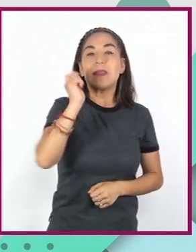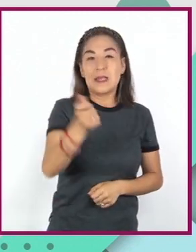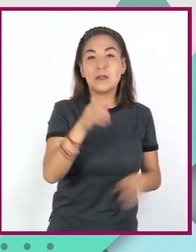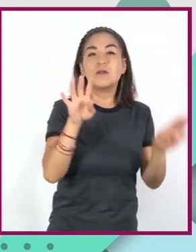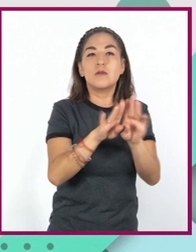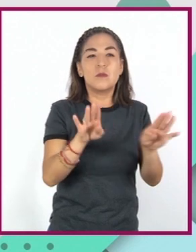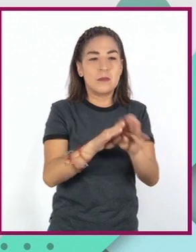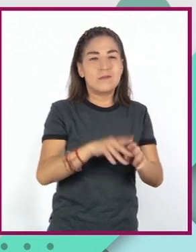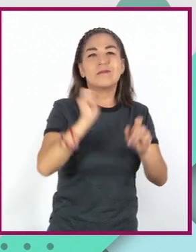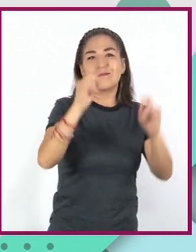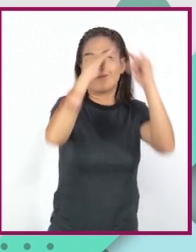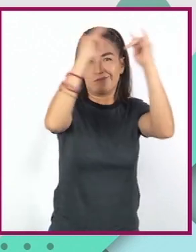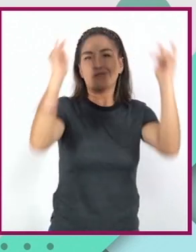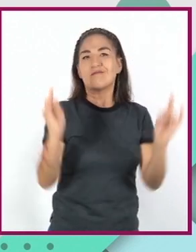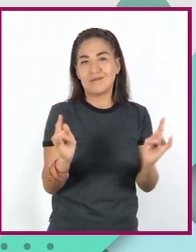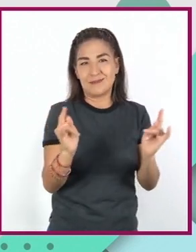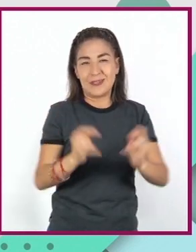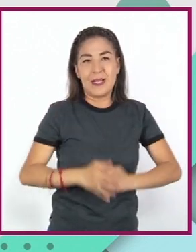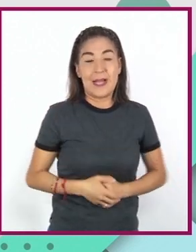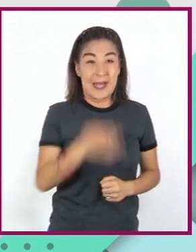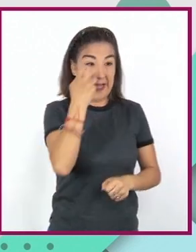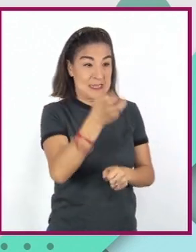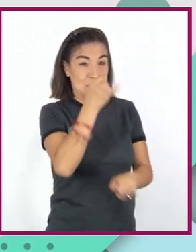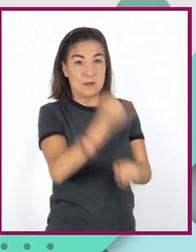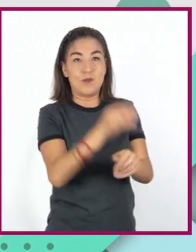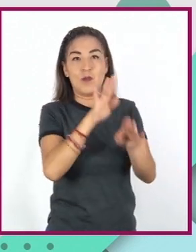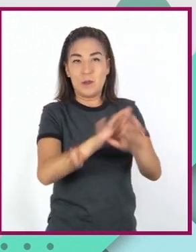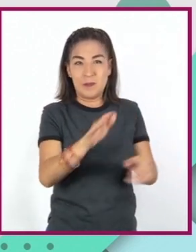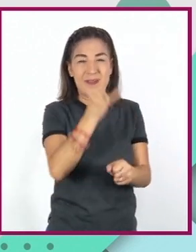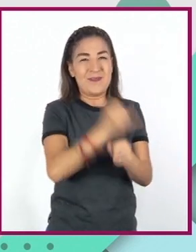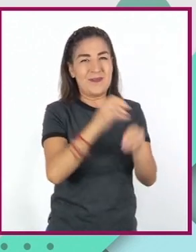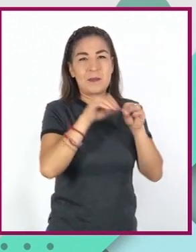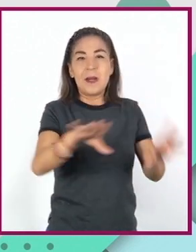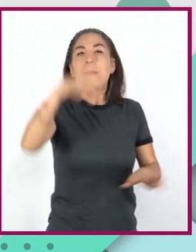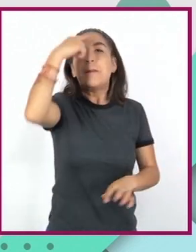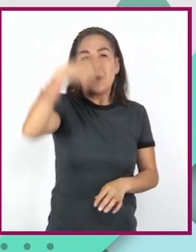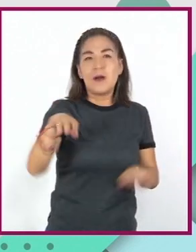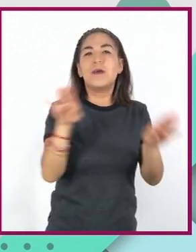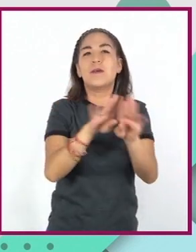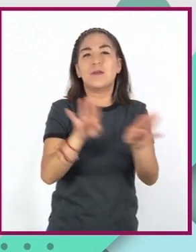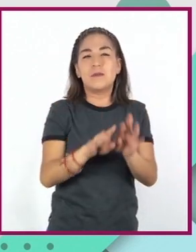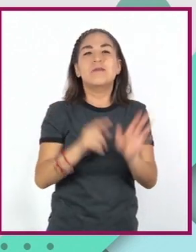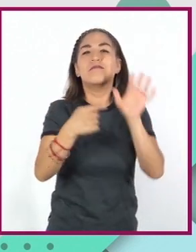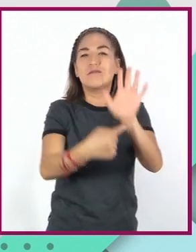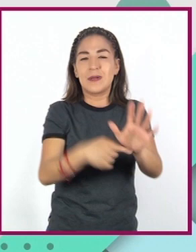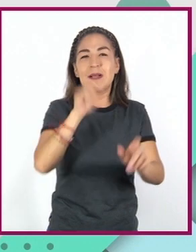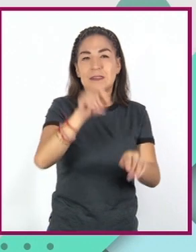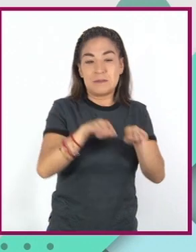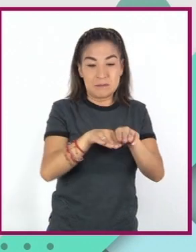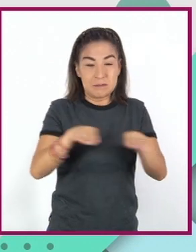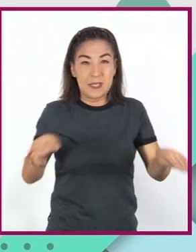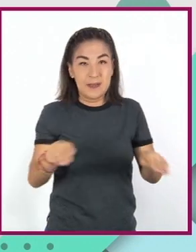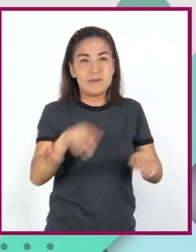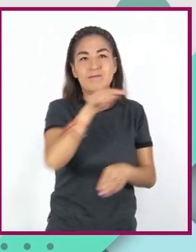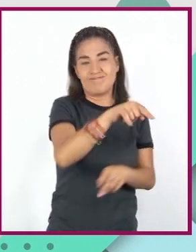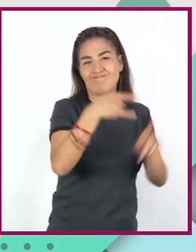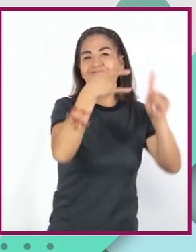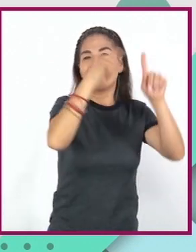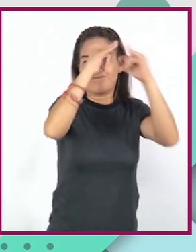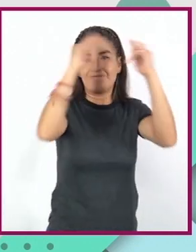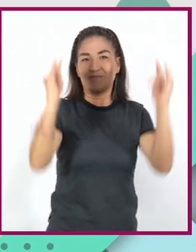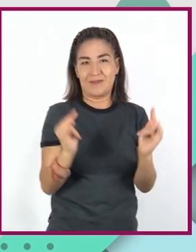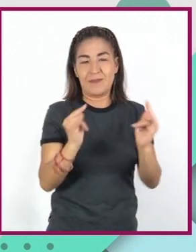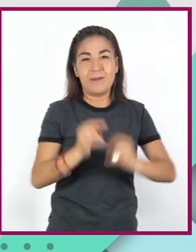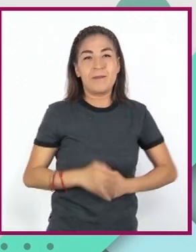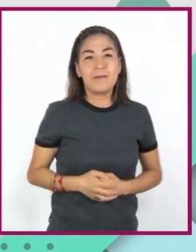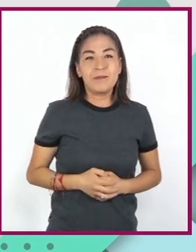que cubrirá la carpa. Con este dato nos ayudaremos para determinar la medida de los lados de la carpa.